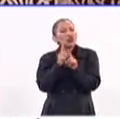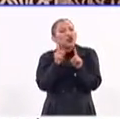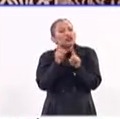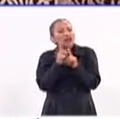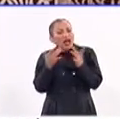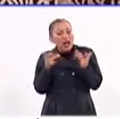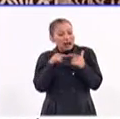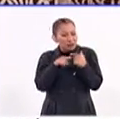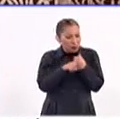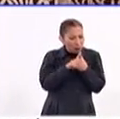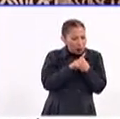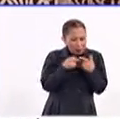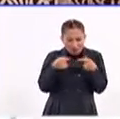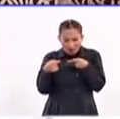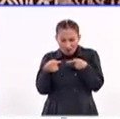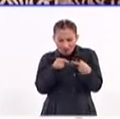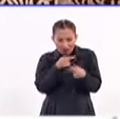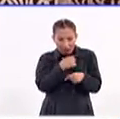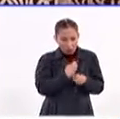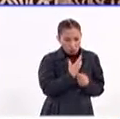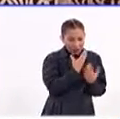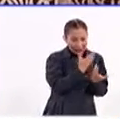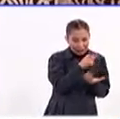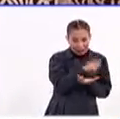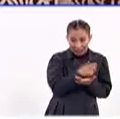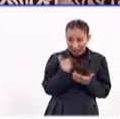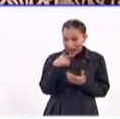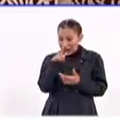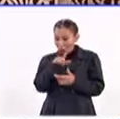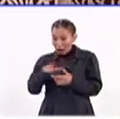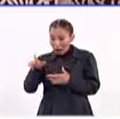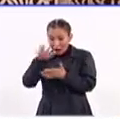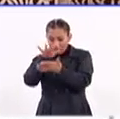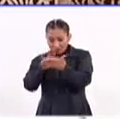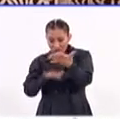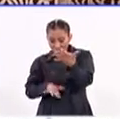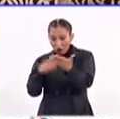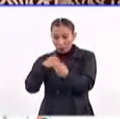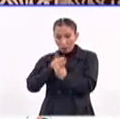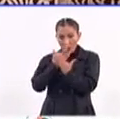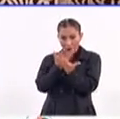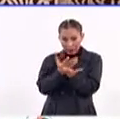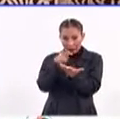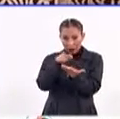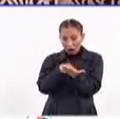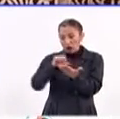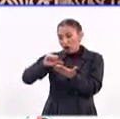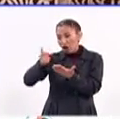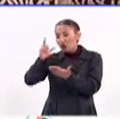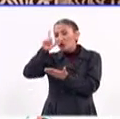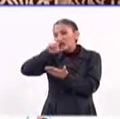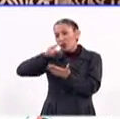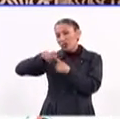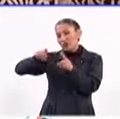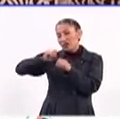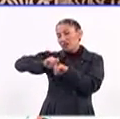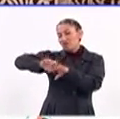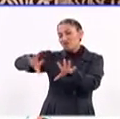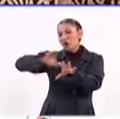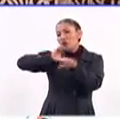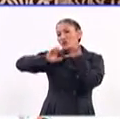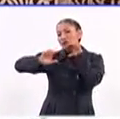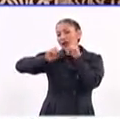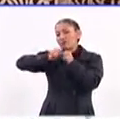esa fricción y dónde está ese roce entre la poesía, el lenguaje textual, poético, y otros lenguajes que a su vez